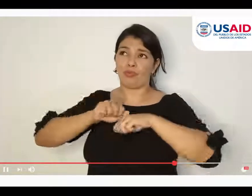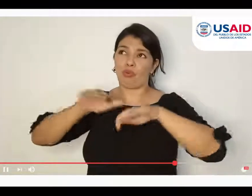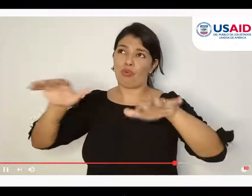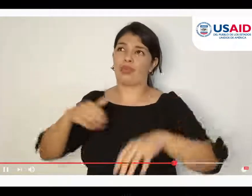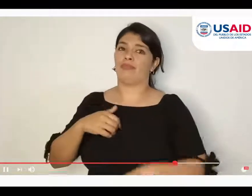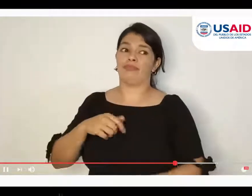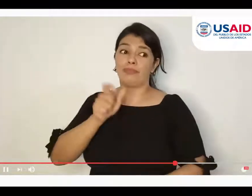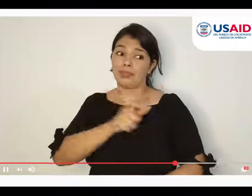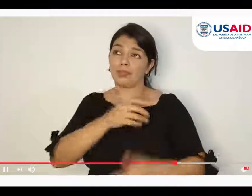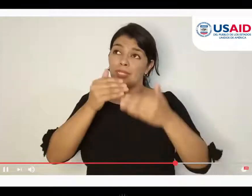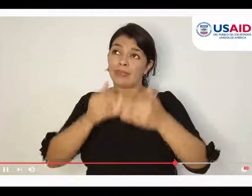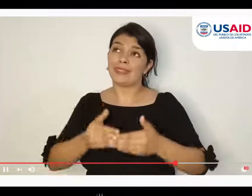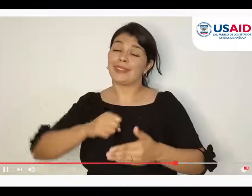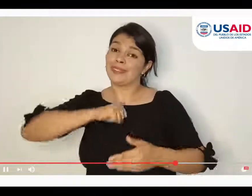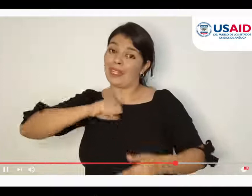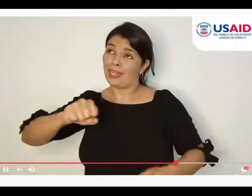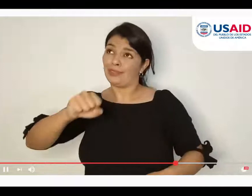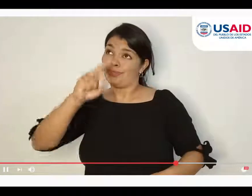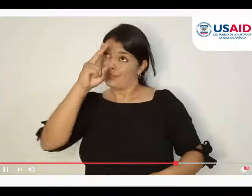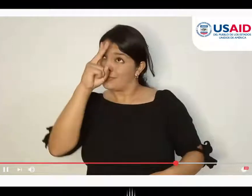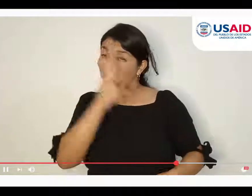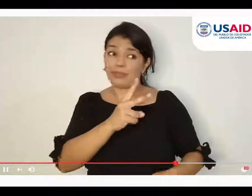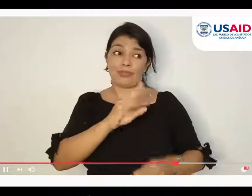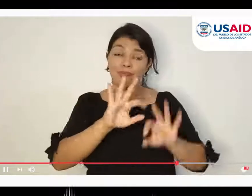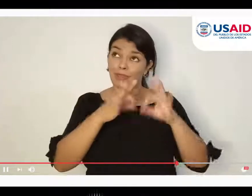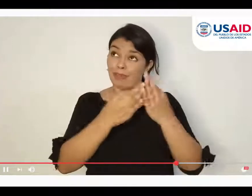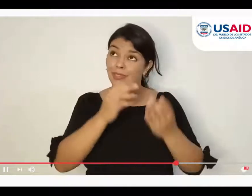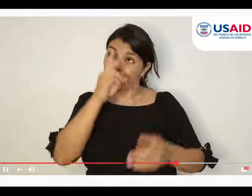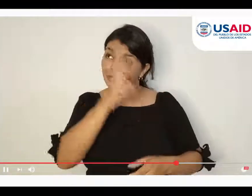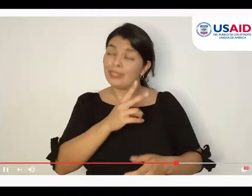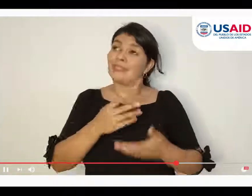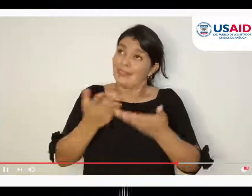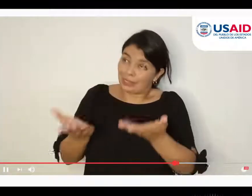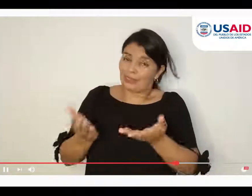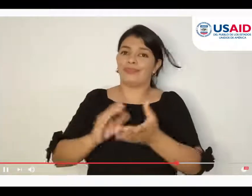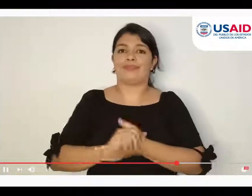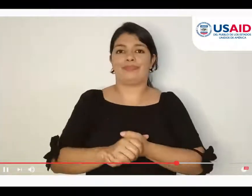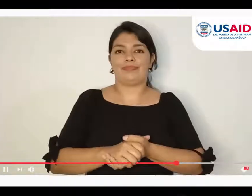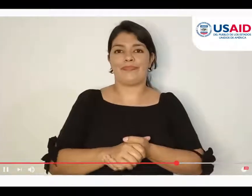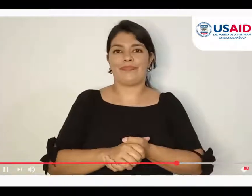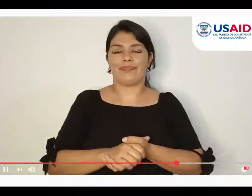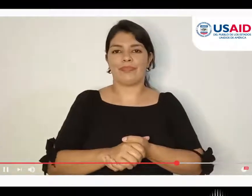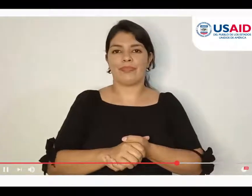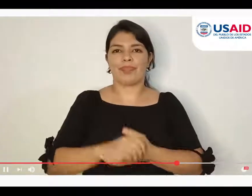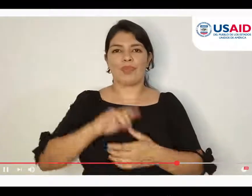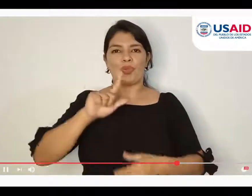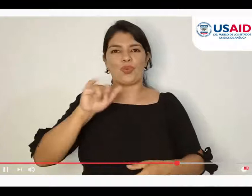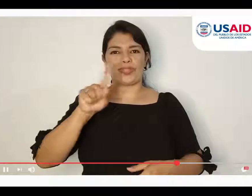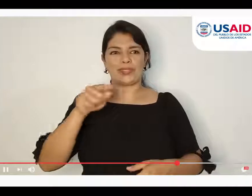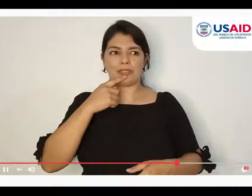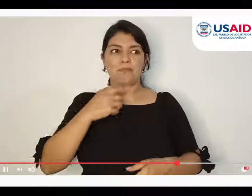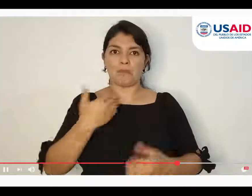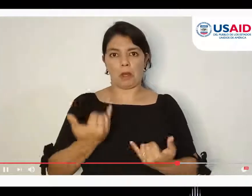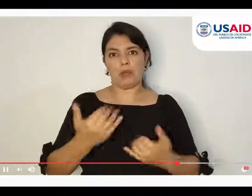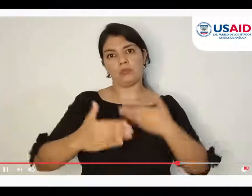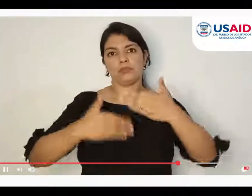la reivindicación de derechos de las personas con discapacidad y de sus familias. Luis Quintero asegura que los avances han sido